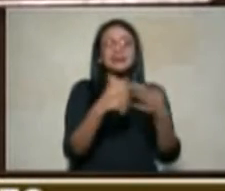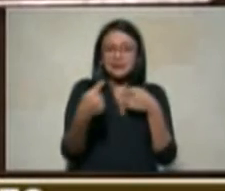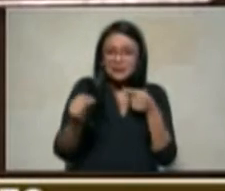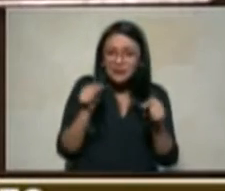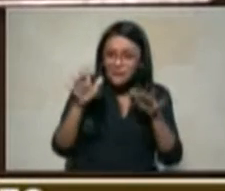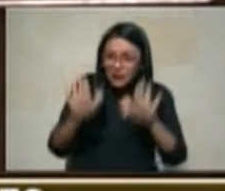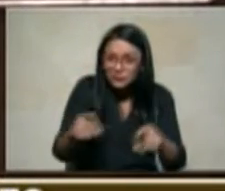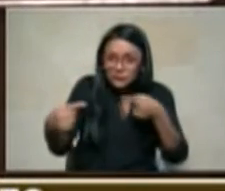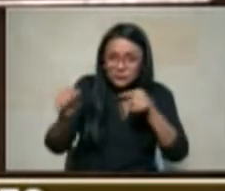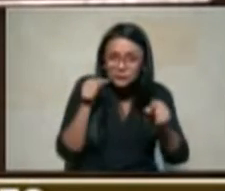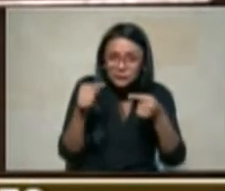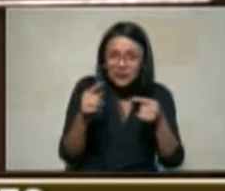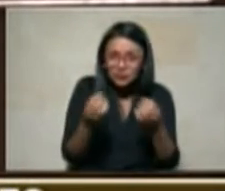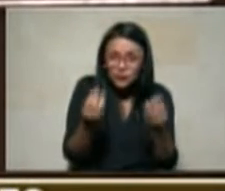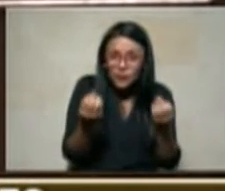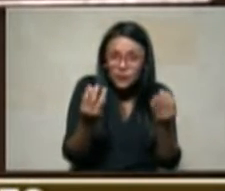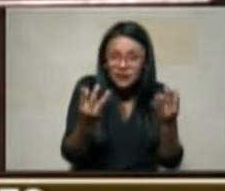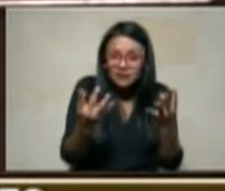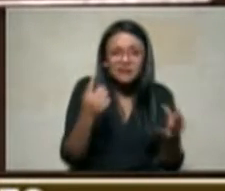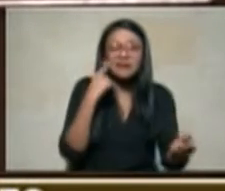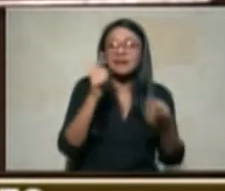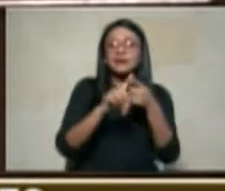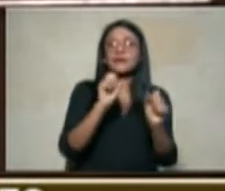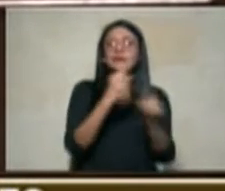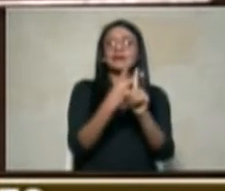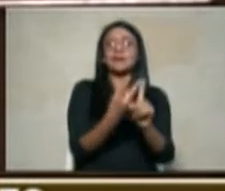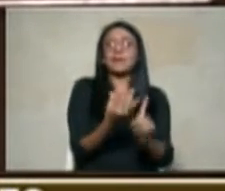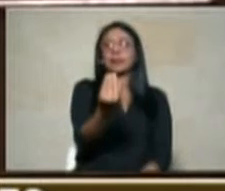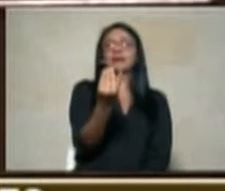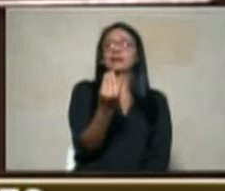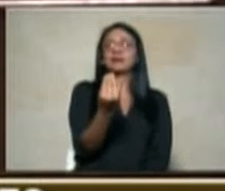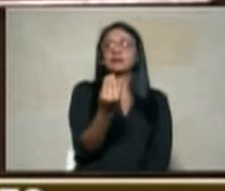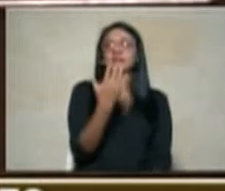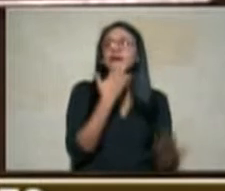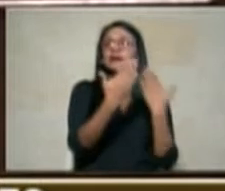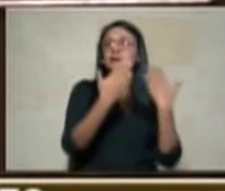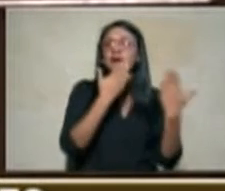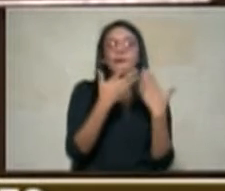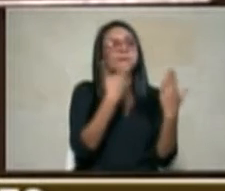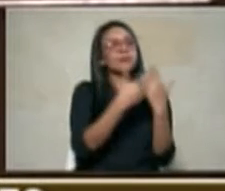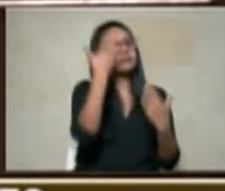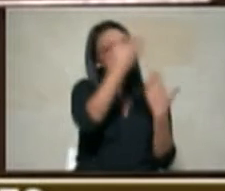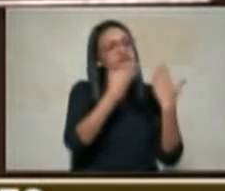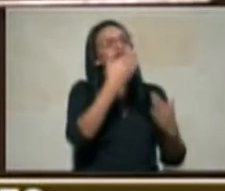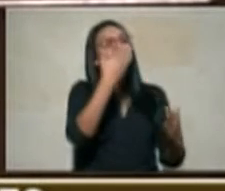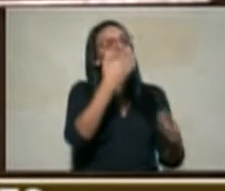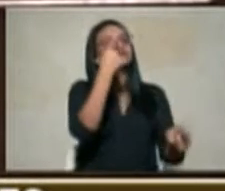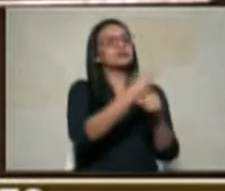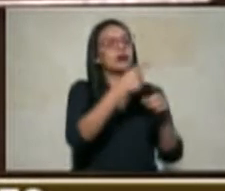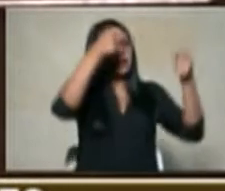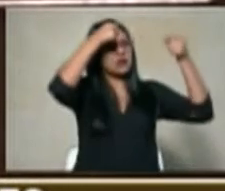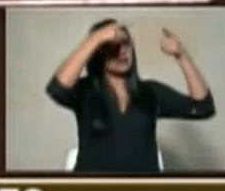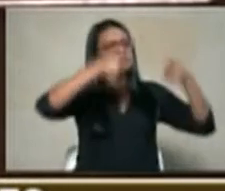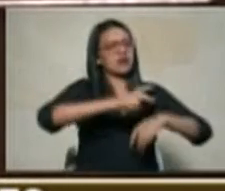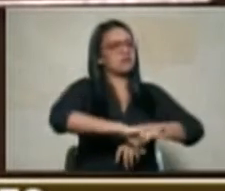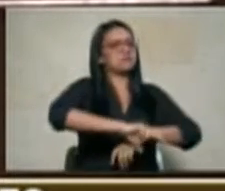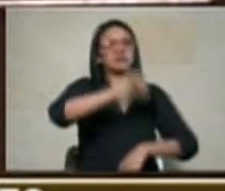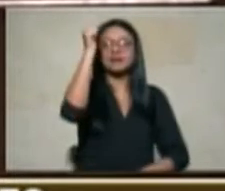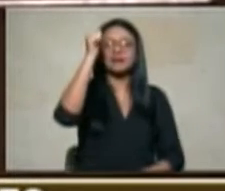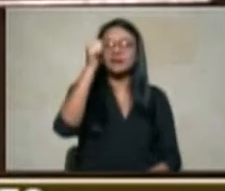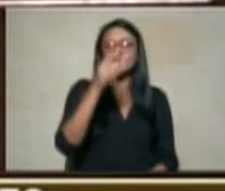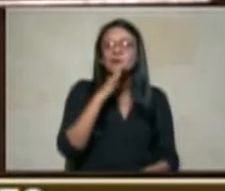números. Aquí yo no puedo aceptar una sola víctima campesina que compró de buena fe y que el Estado es el gran estafador. No